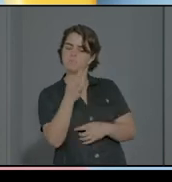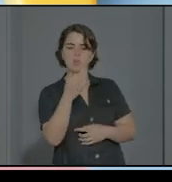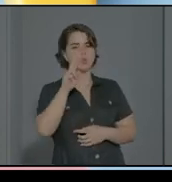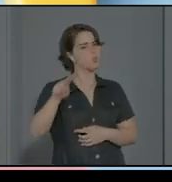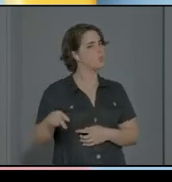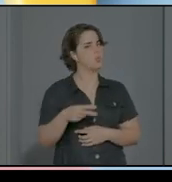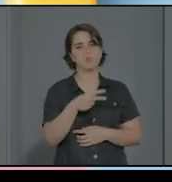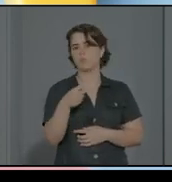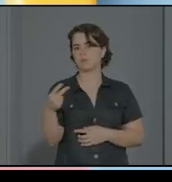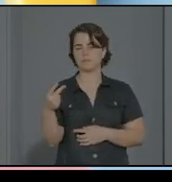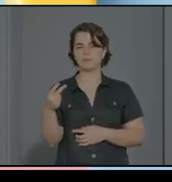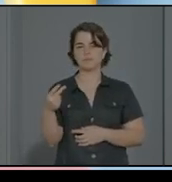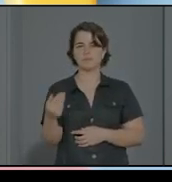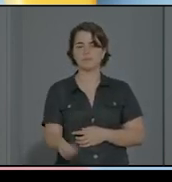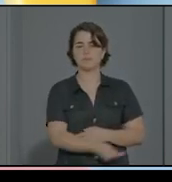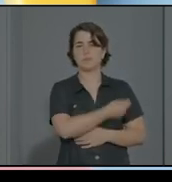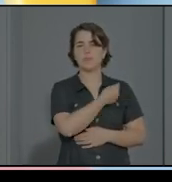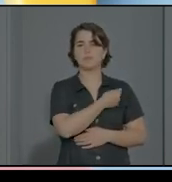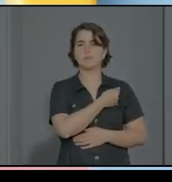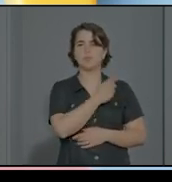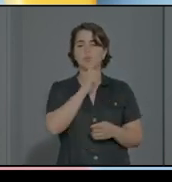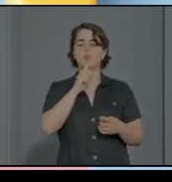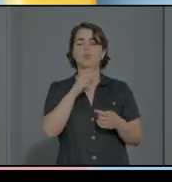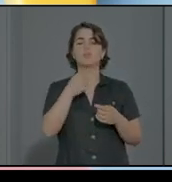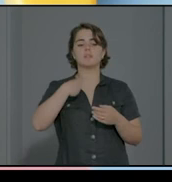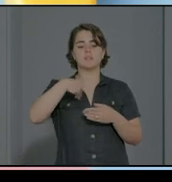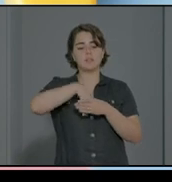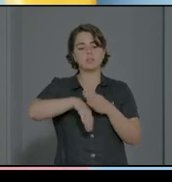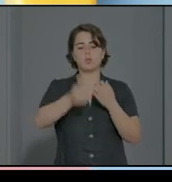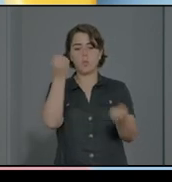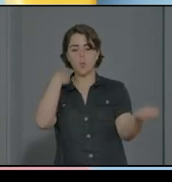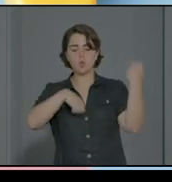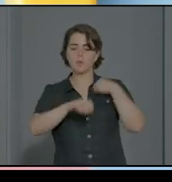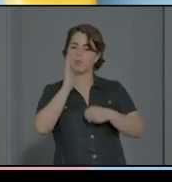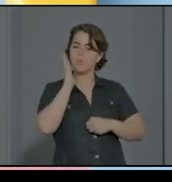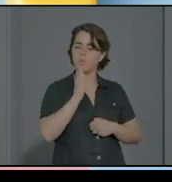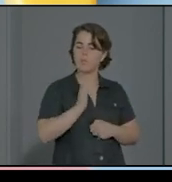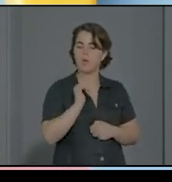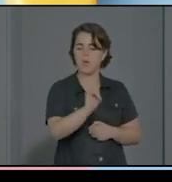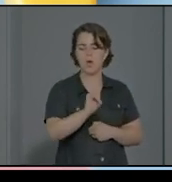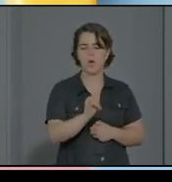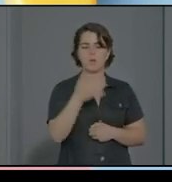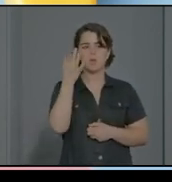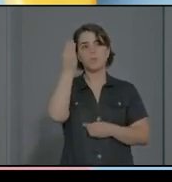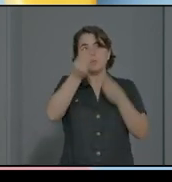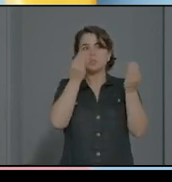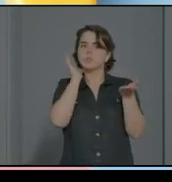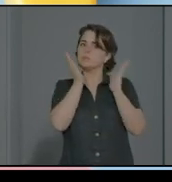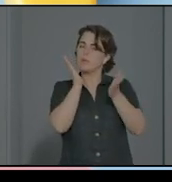Este tiene un efecto en el comportamiento y me imagino que una terapia a largo